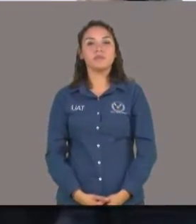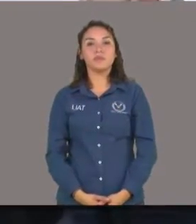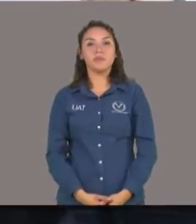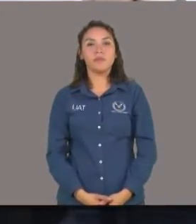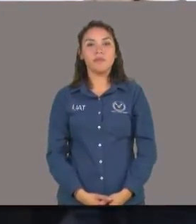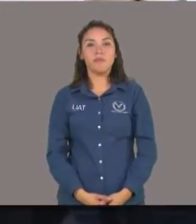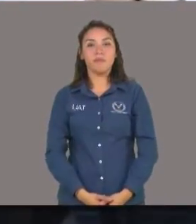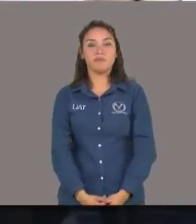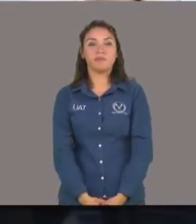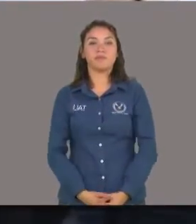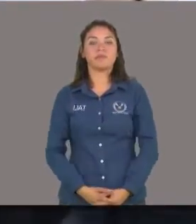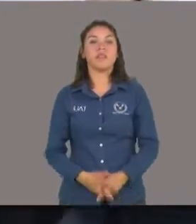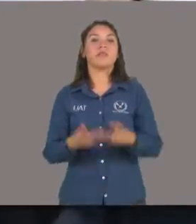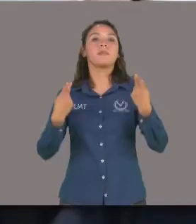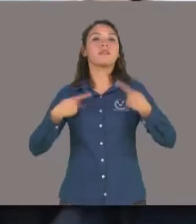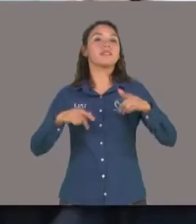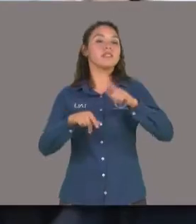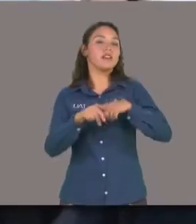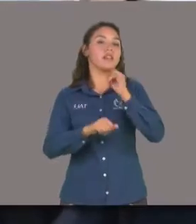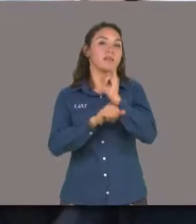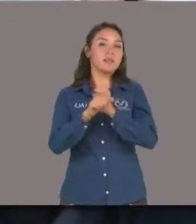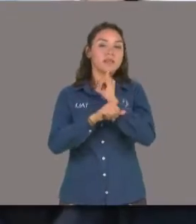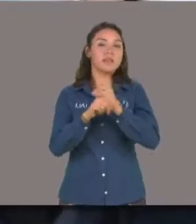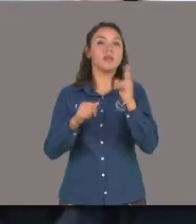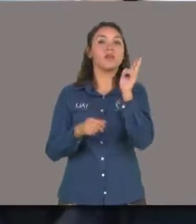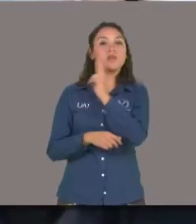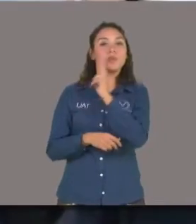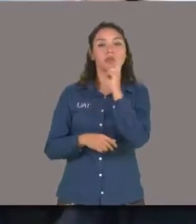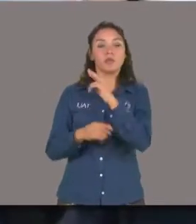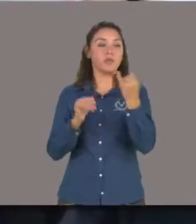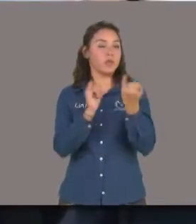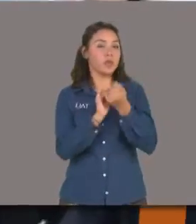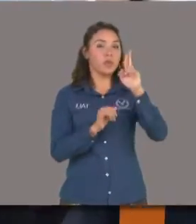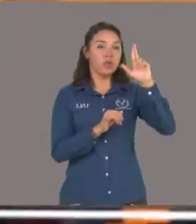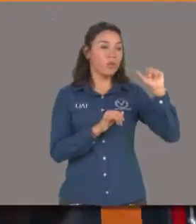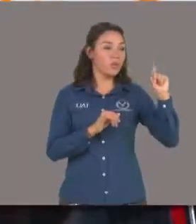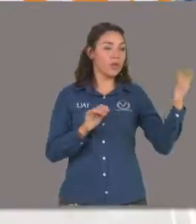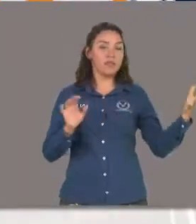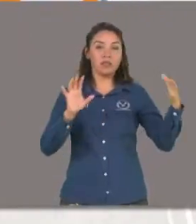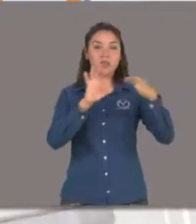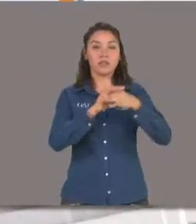y que ya son parte de los 80 mil señantes que hay en México.